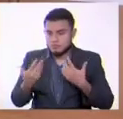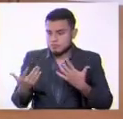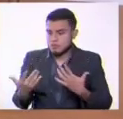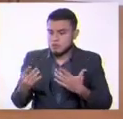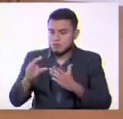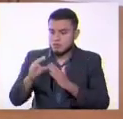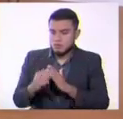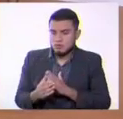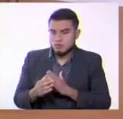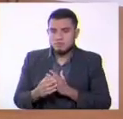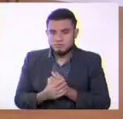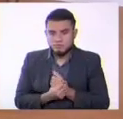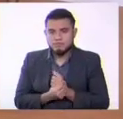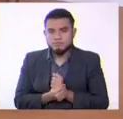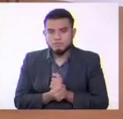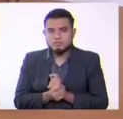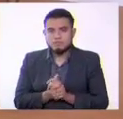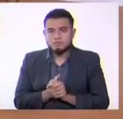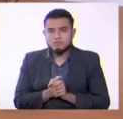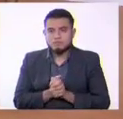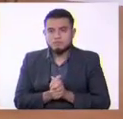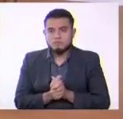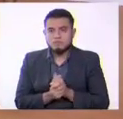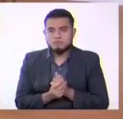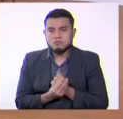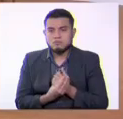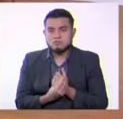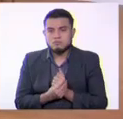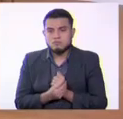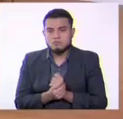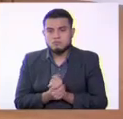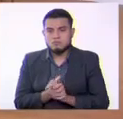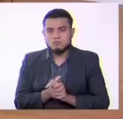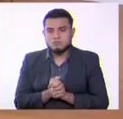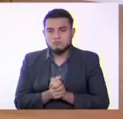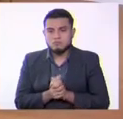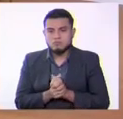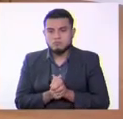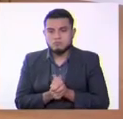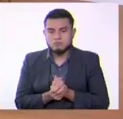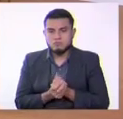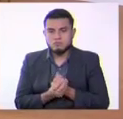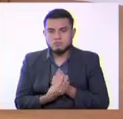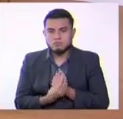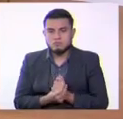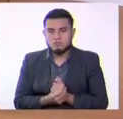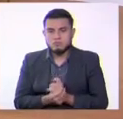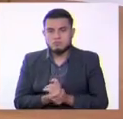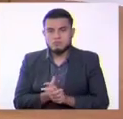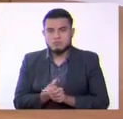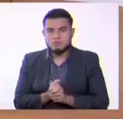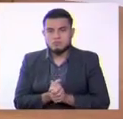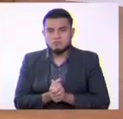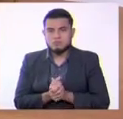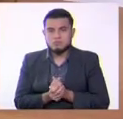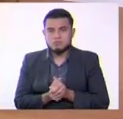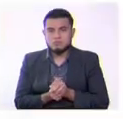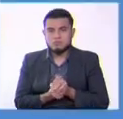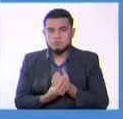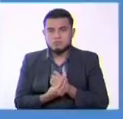tenemos culturas dominadas. Ok, ¿a qué hacemos referencia con esto? Federico entonces nos lo explica en el siguiente